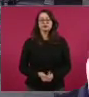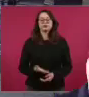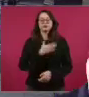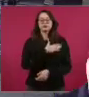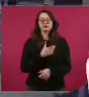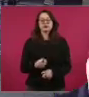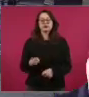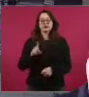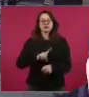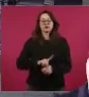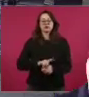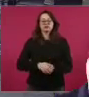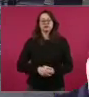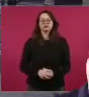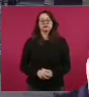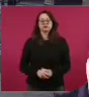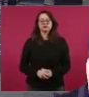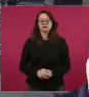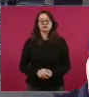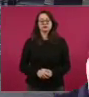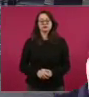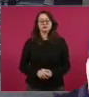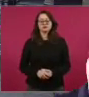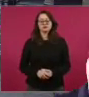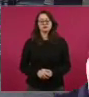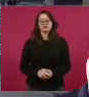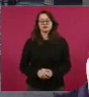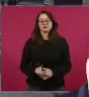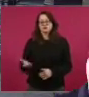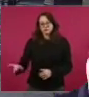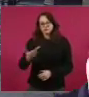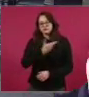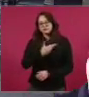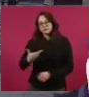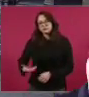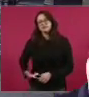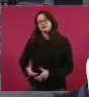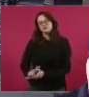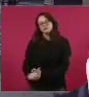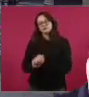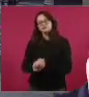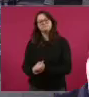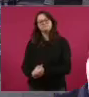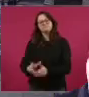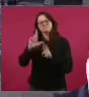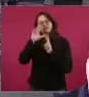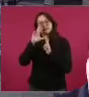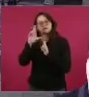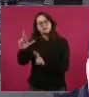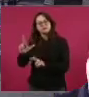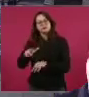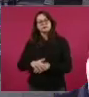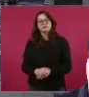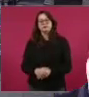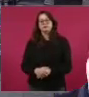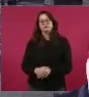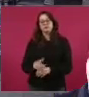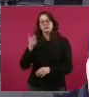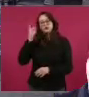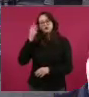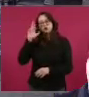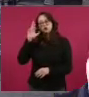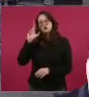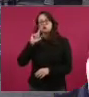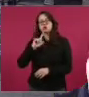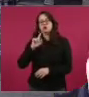Buenos días. Saludo con mucho respeto al señor presidente de la República, Andrés Manuel López Obrador, y a la doctora Beatriz